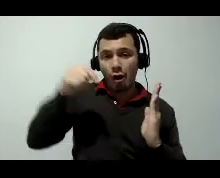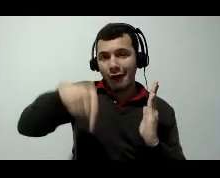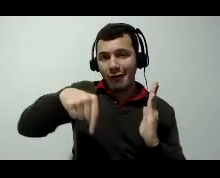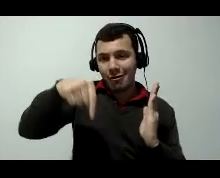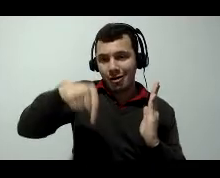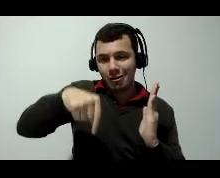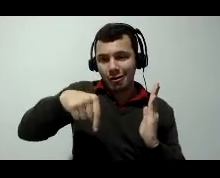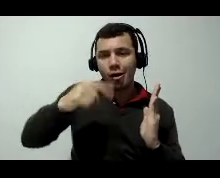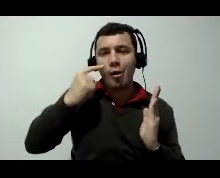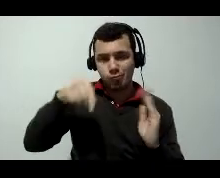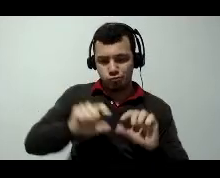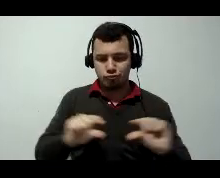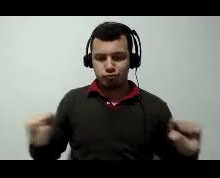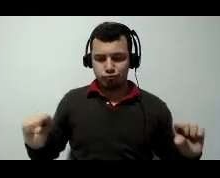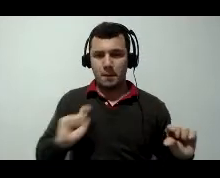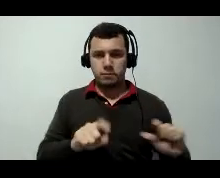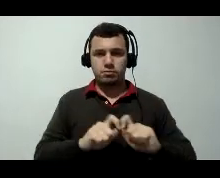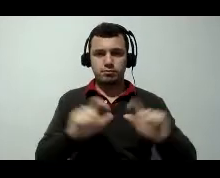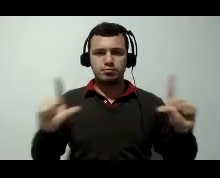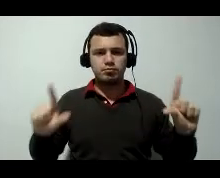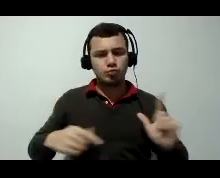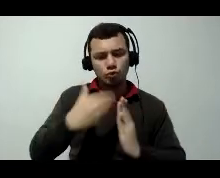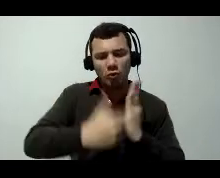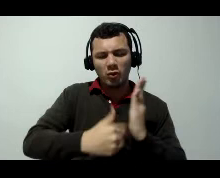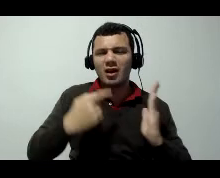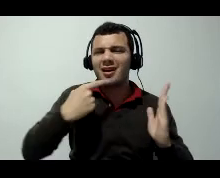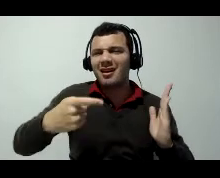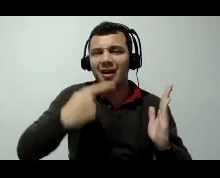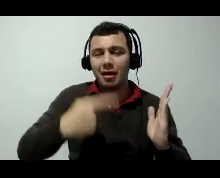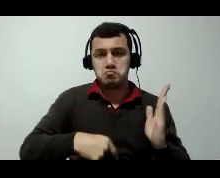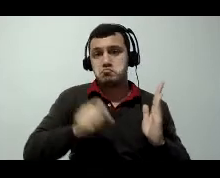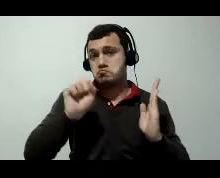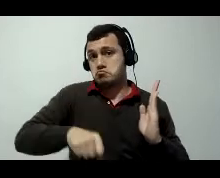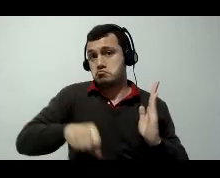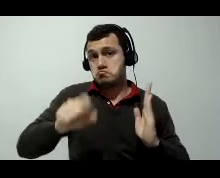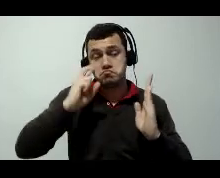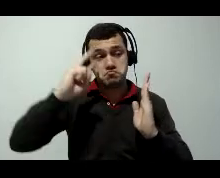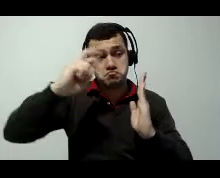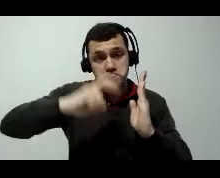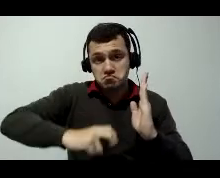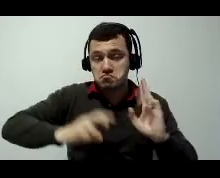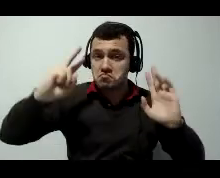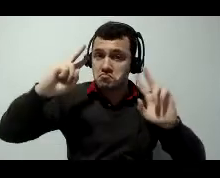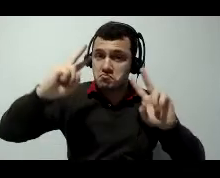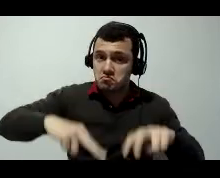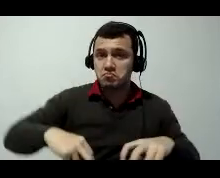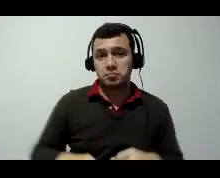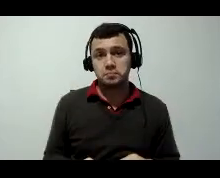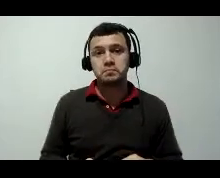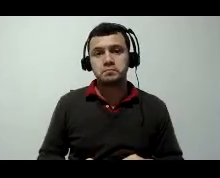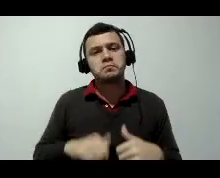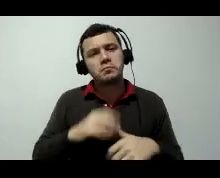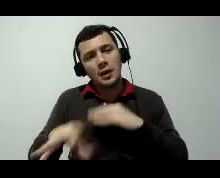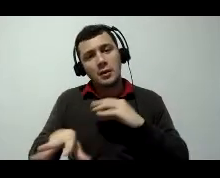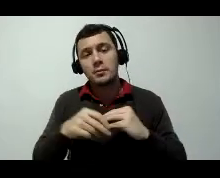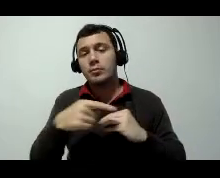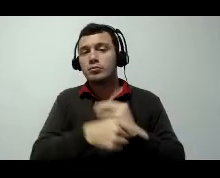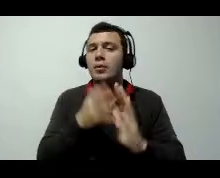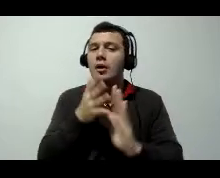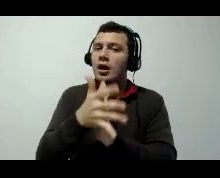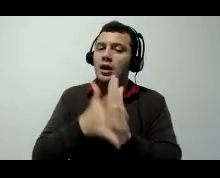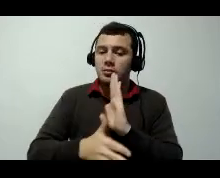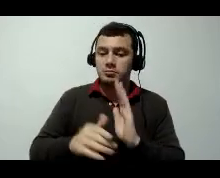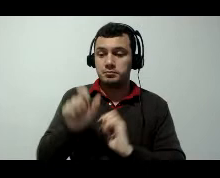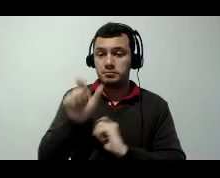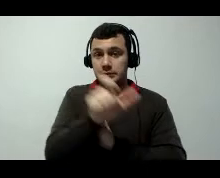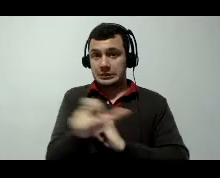un documento en donde me hablan de los elementos de protección personal que se requieren para estos